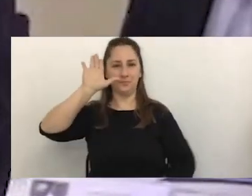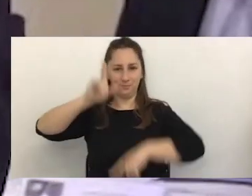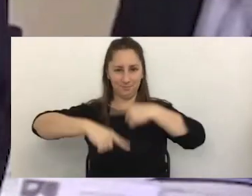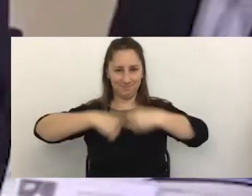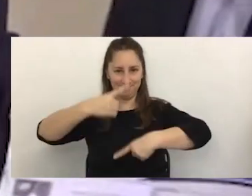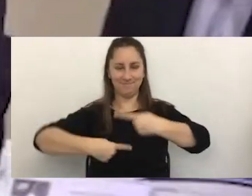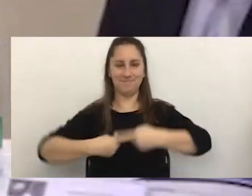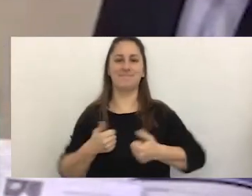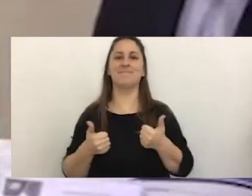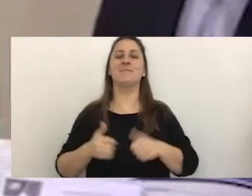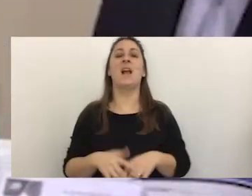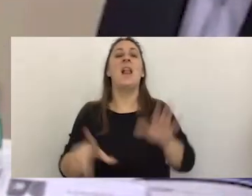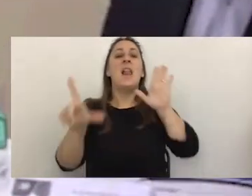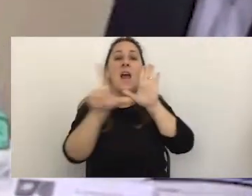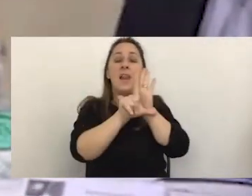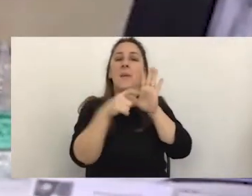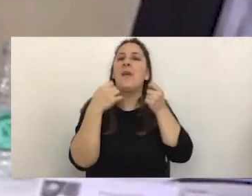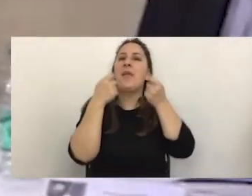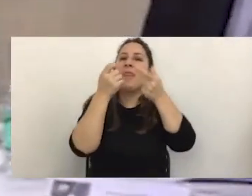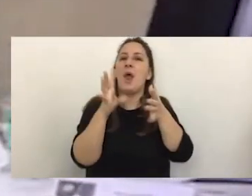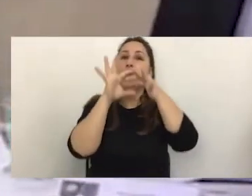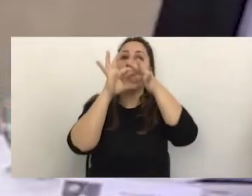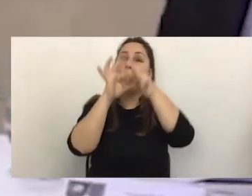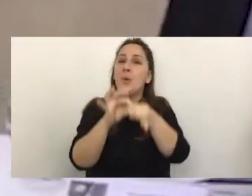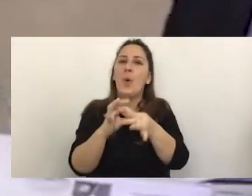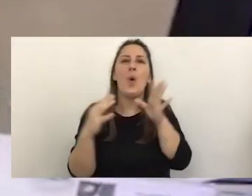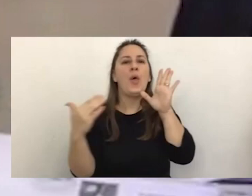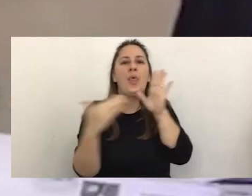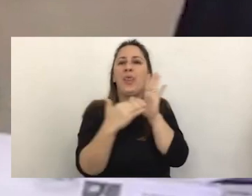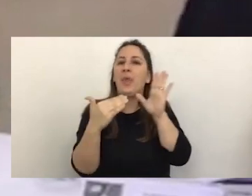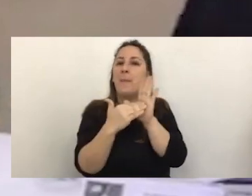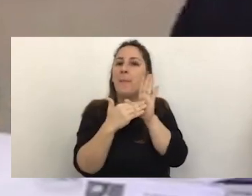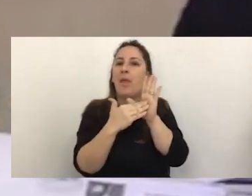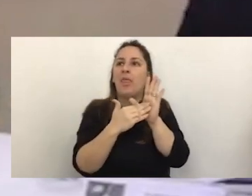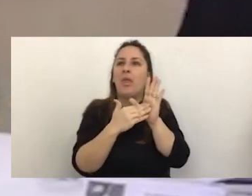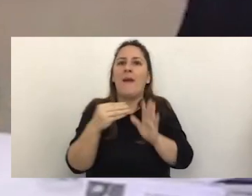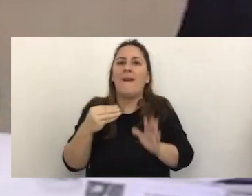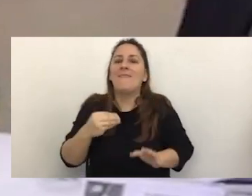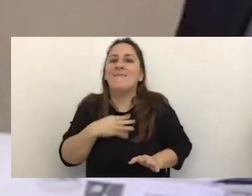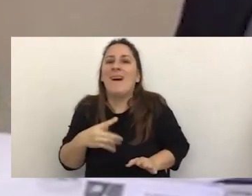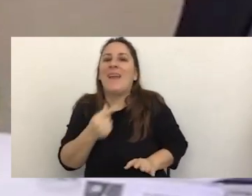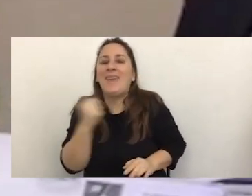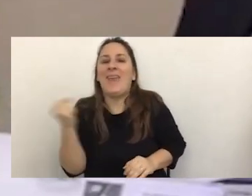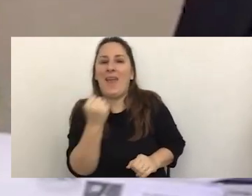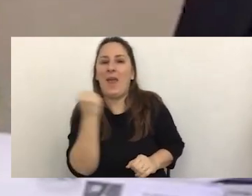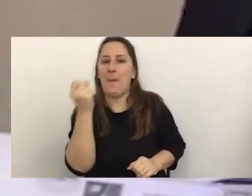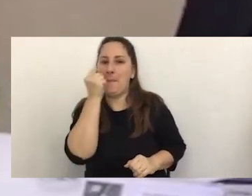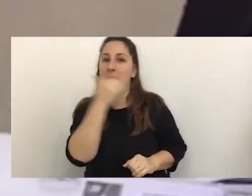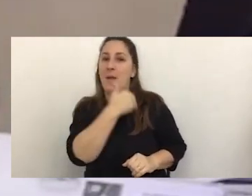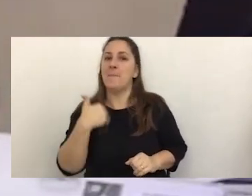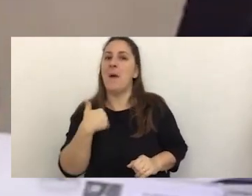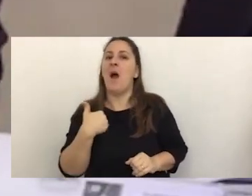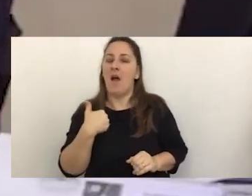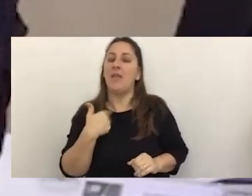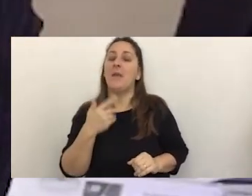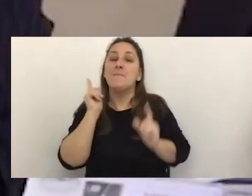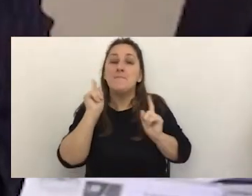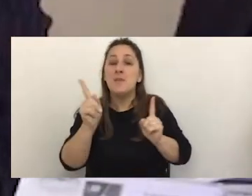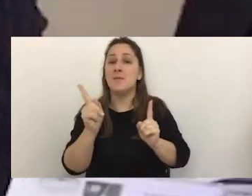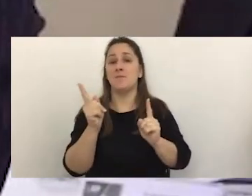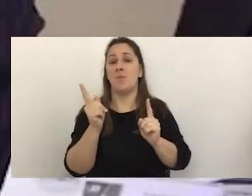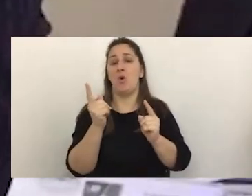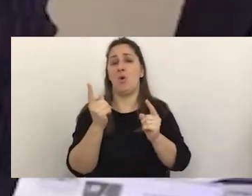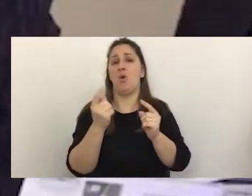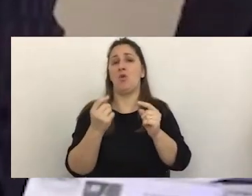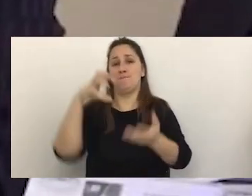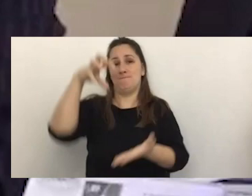en virtud de esa voluntad procreacional expresada, en nuestro caso, ante el centro